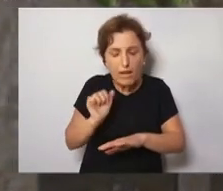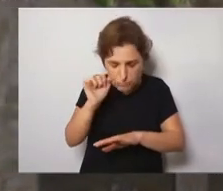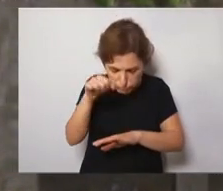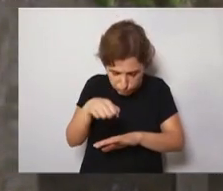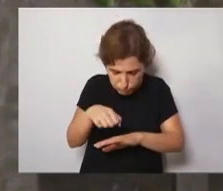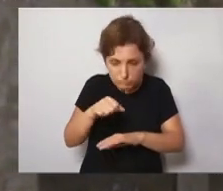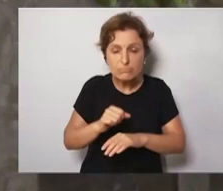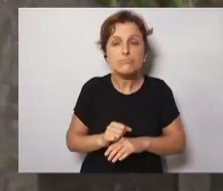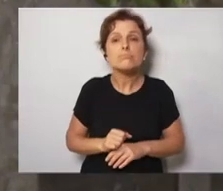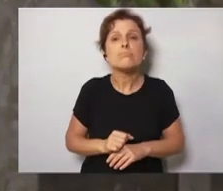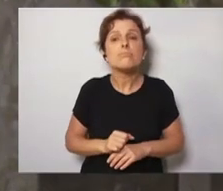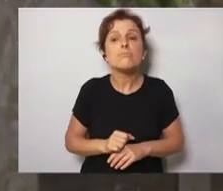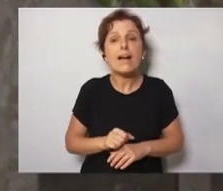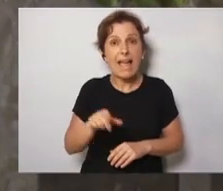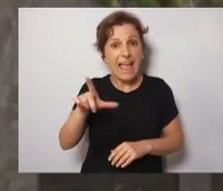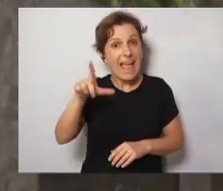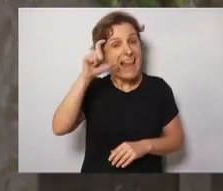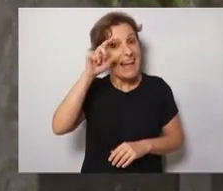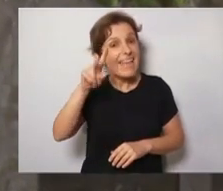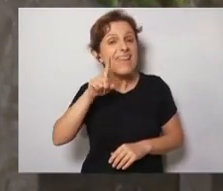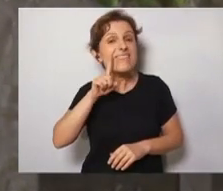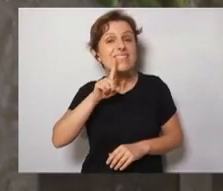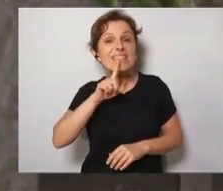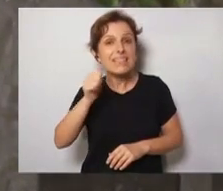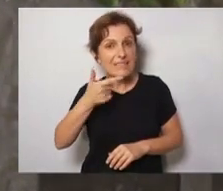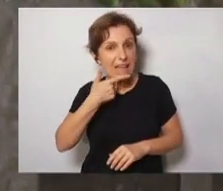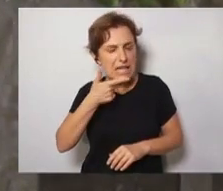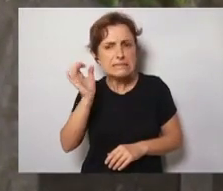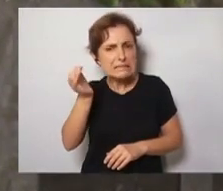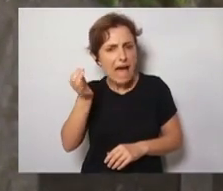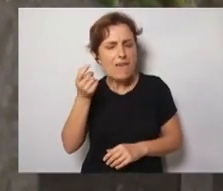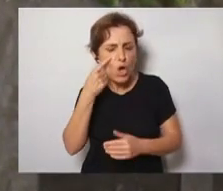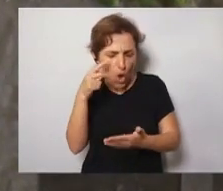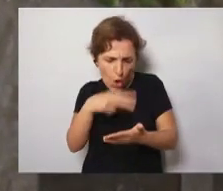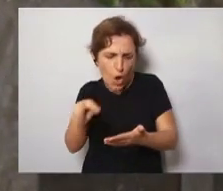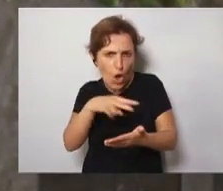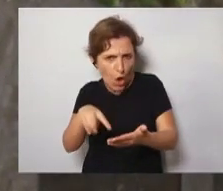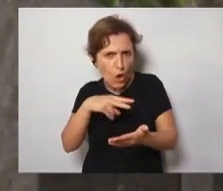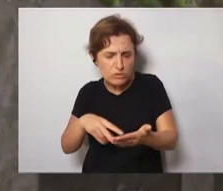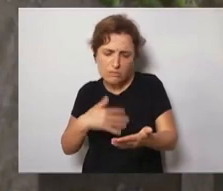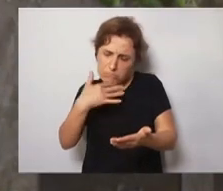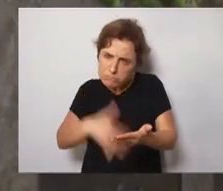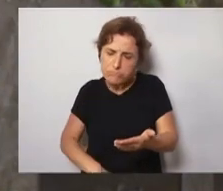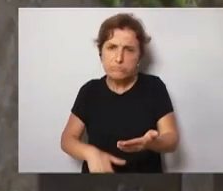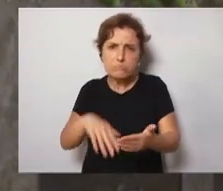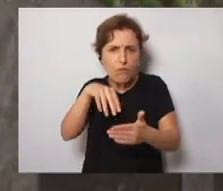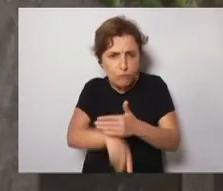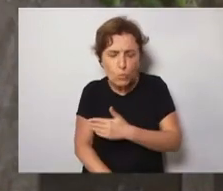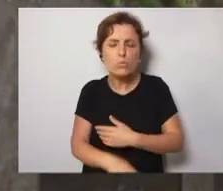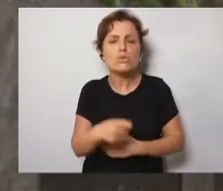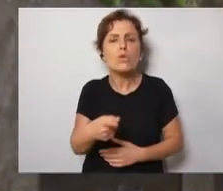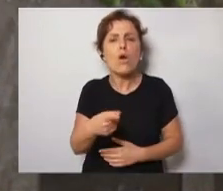los levitas leían el libro de la ley de dios con claridad e interpretando el sentido